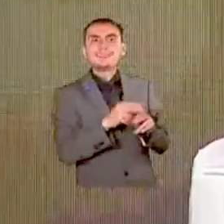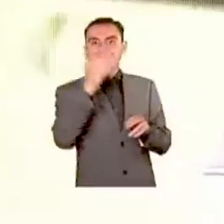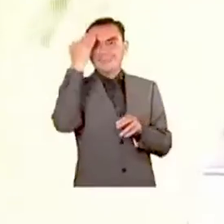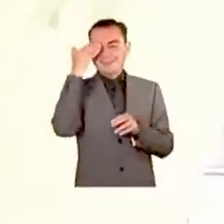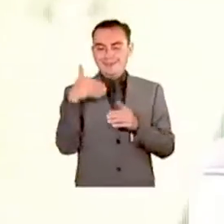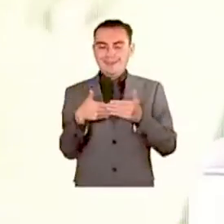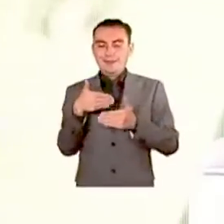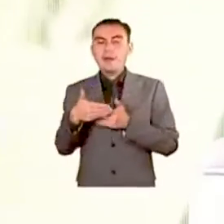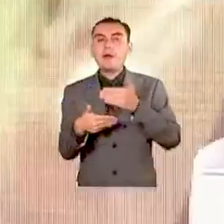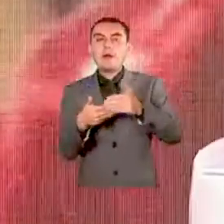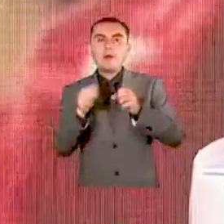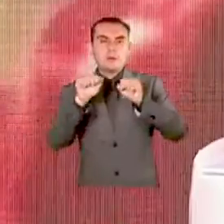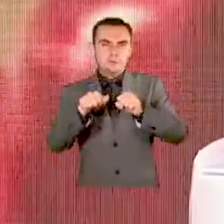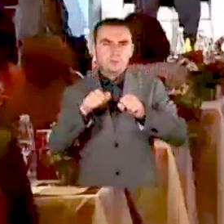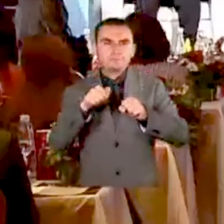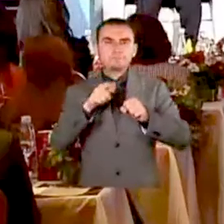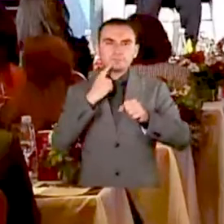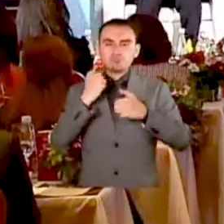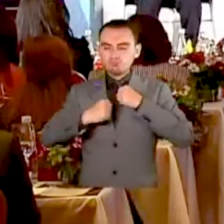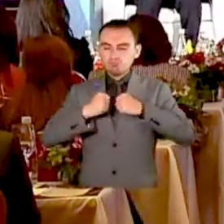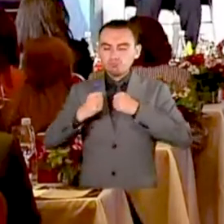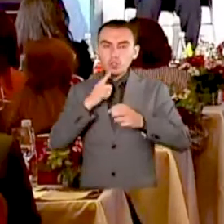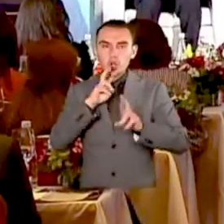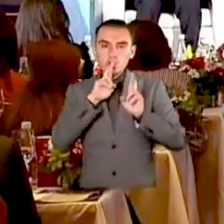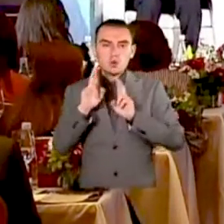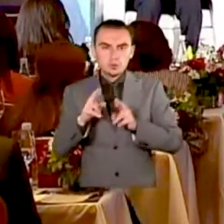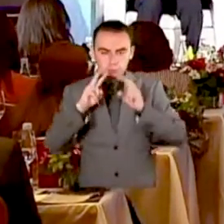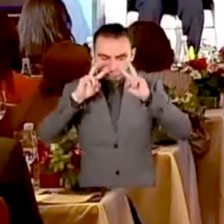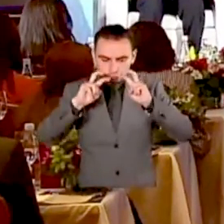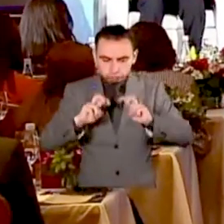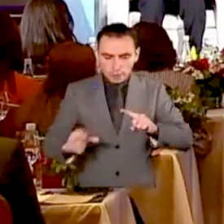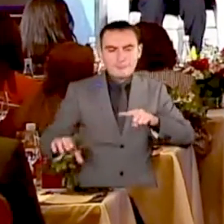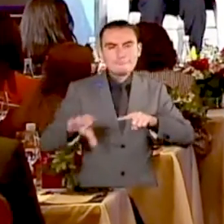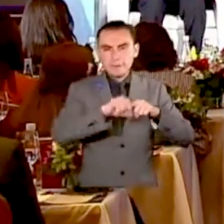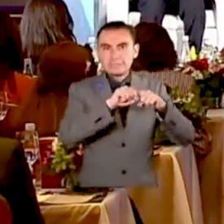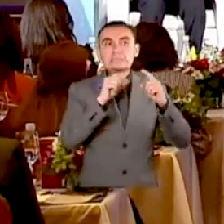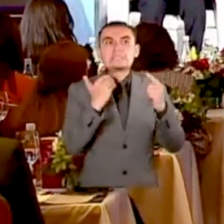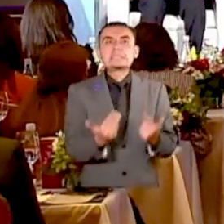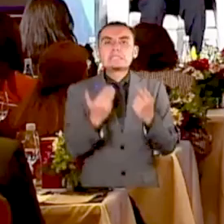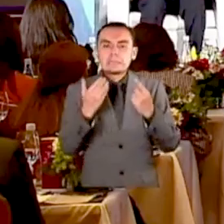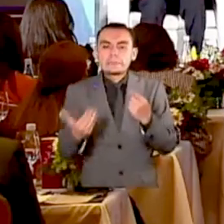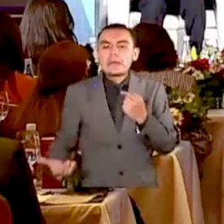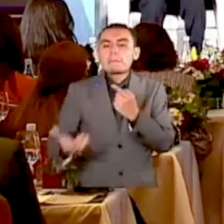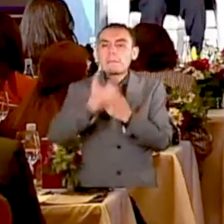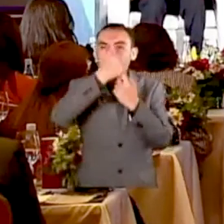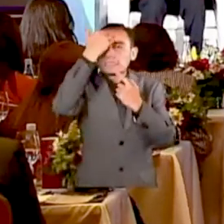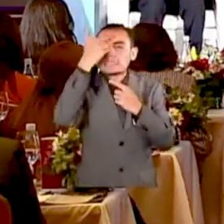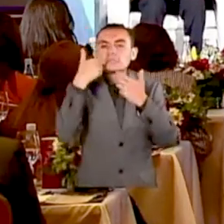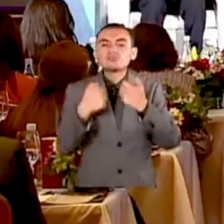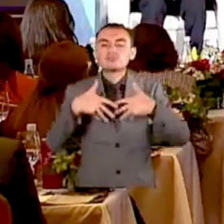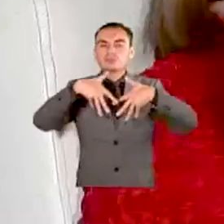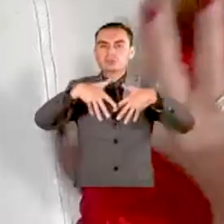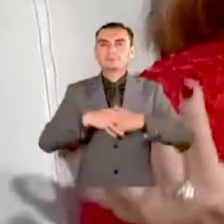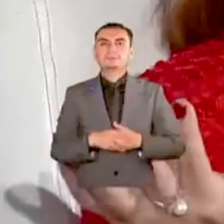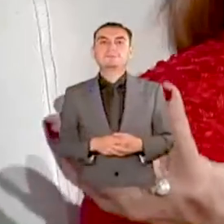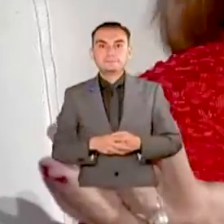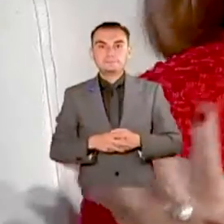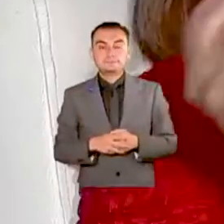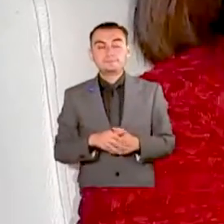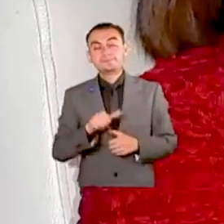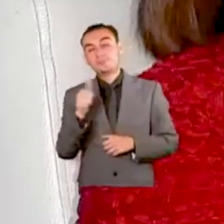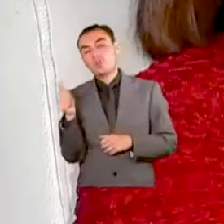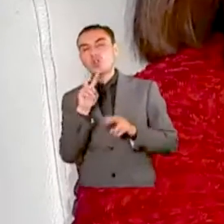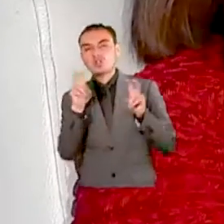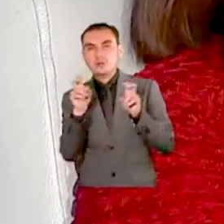logre el adelantamiento y la resolución rápida de las investigaciones como resultado de esta protesta social. Pero otro tema